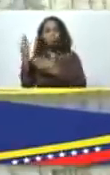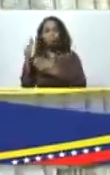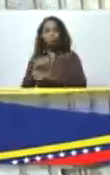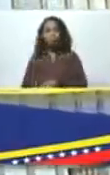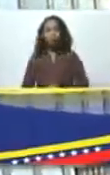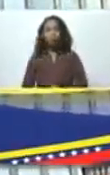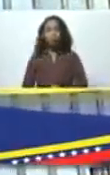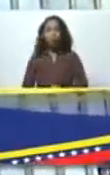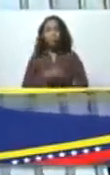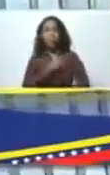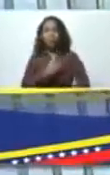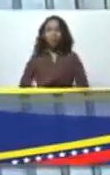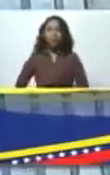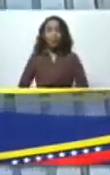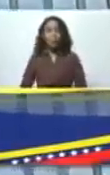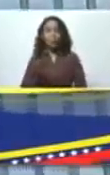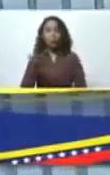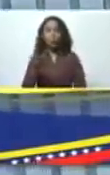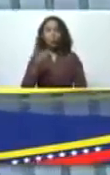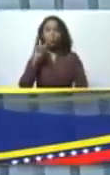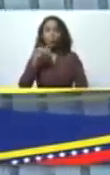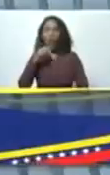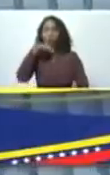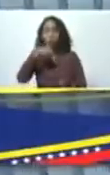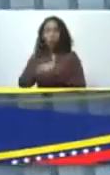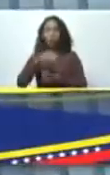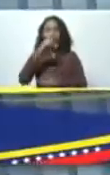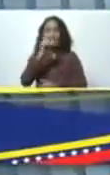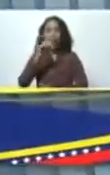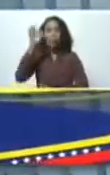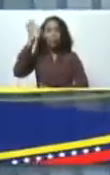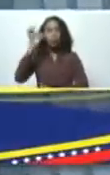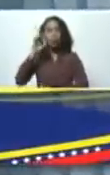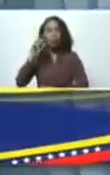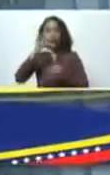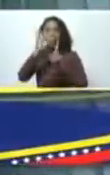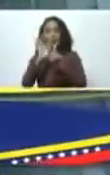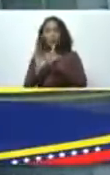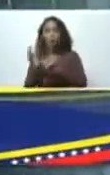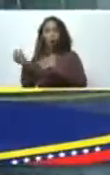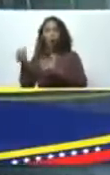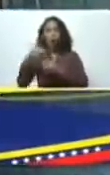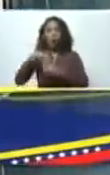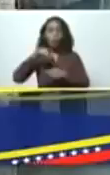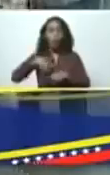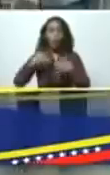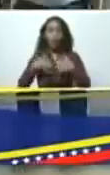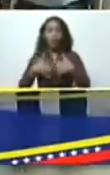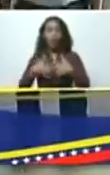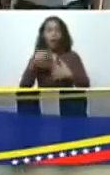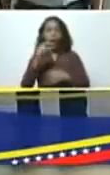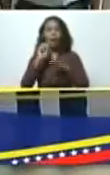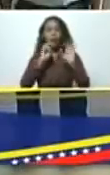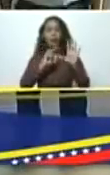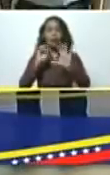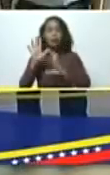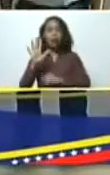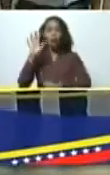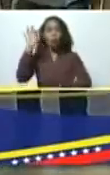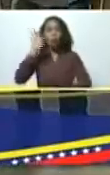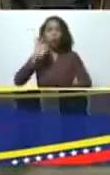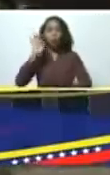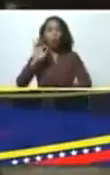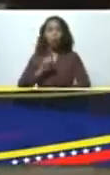Presidente, importante también mencionarle que del 100% del trigo que entra a esta industria, el